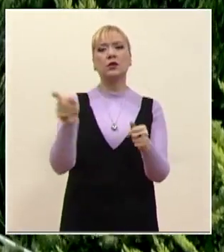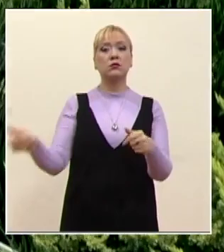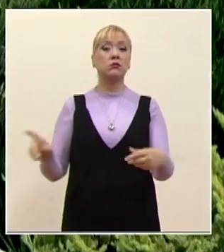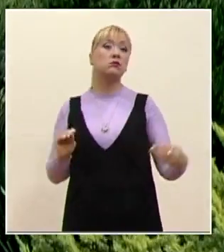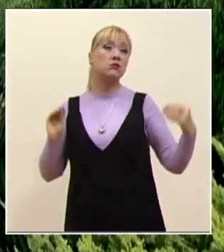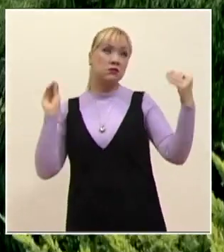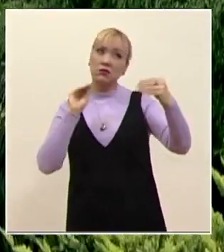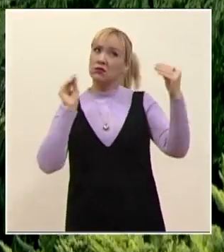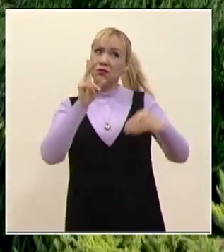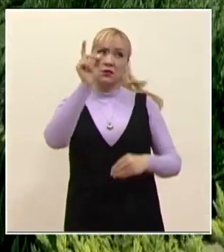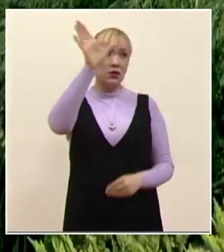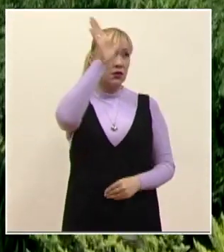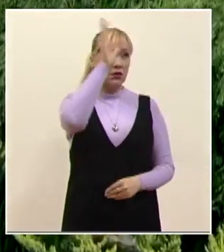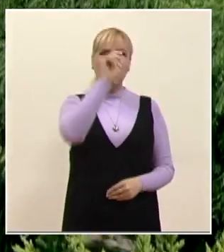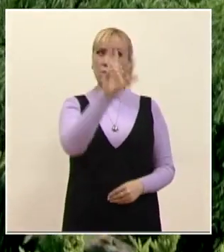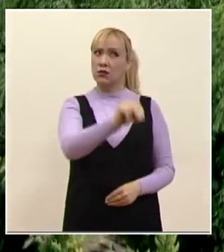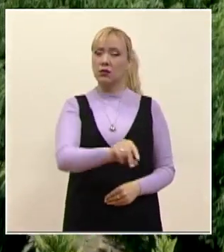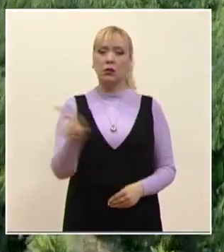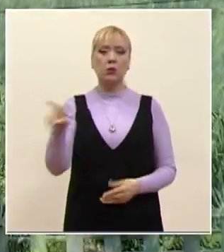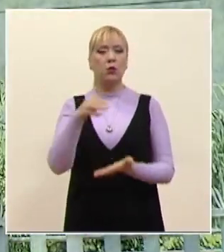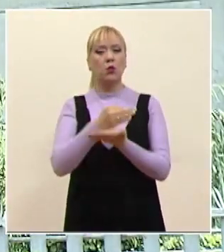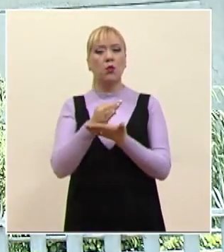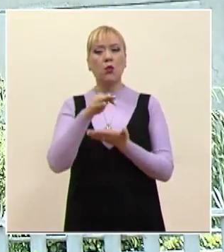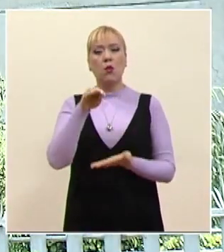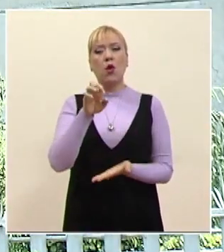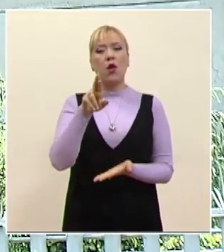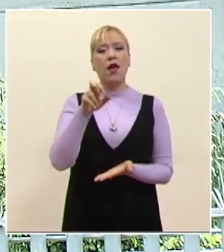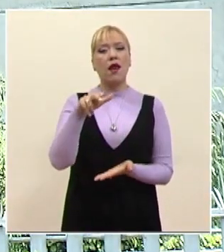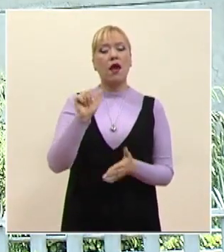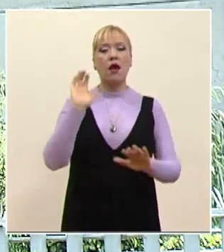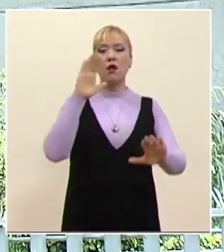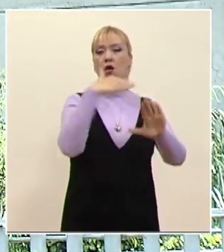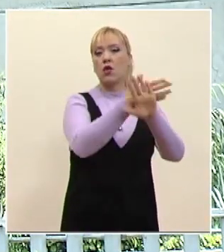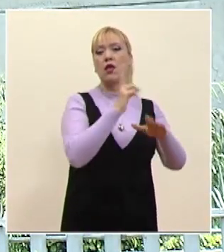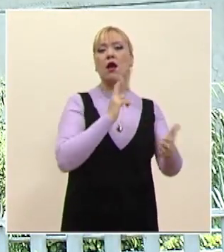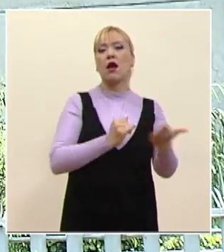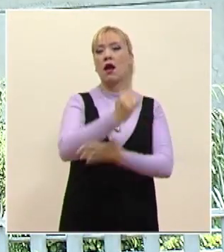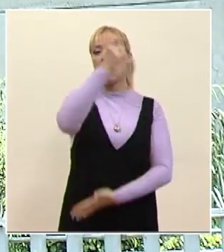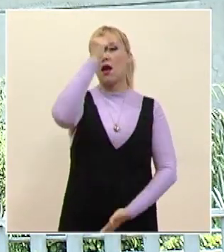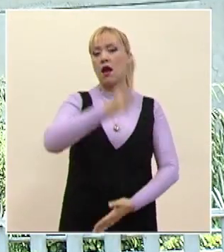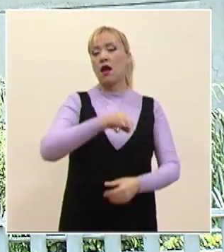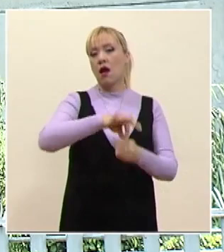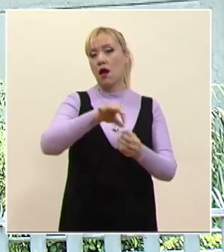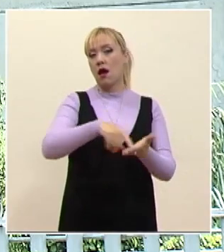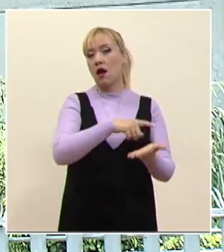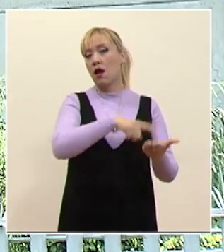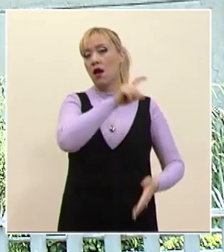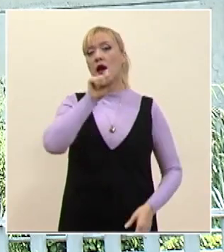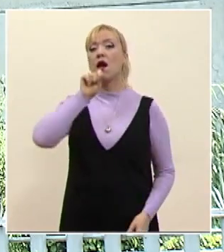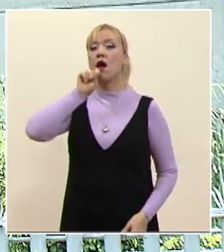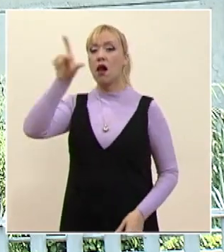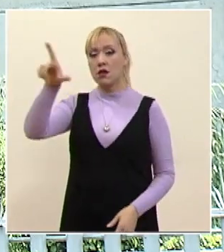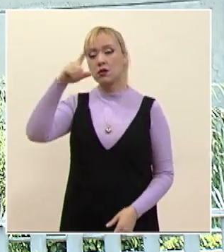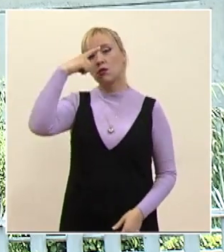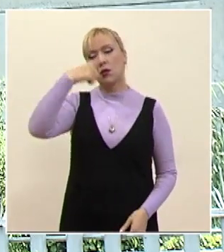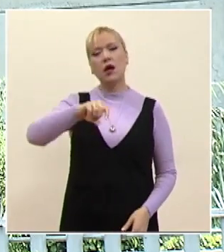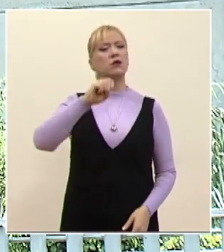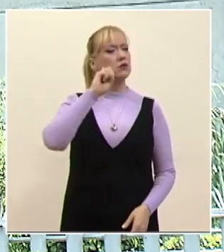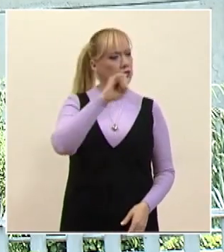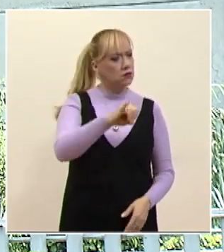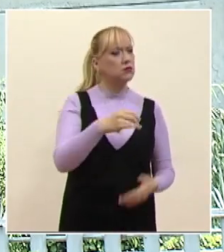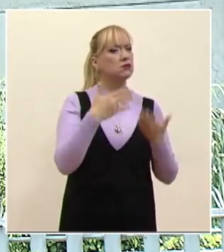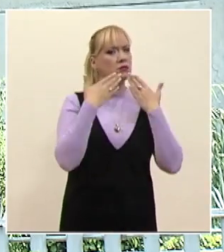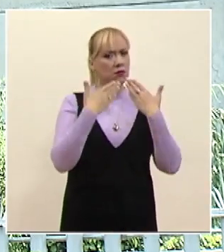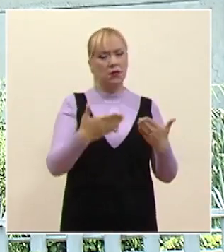apelación promovido por Morena en contra de la sentencia del Tribunal Electoral de Jalisco, que validó el acuerdo del Instituto Electoral